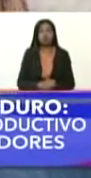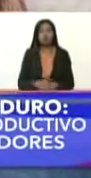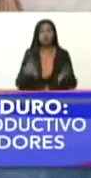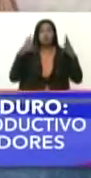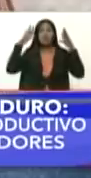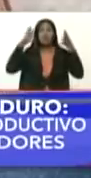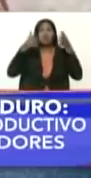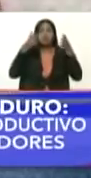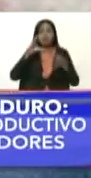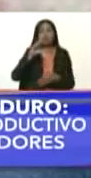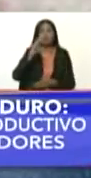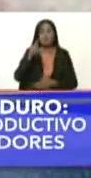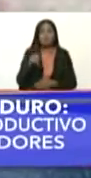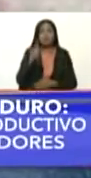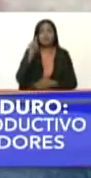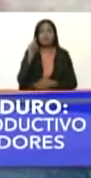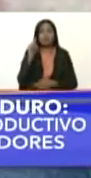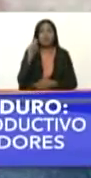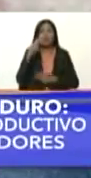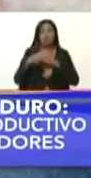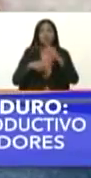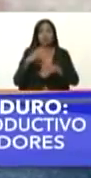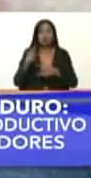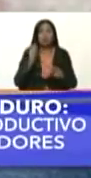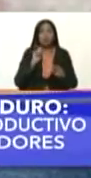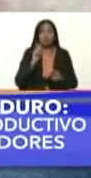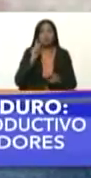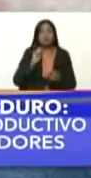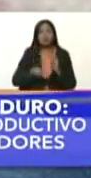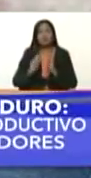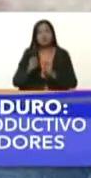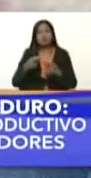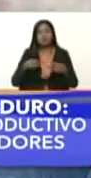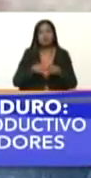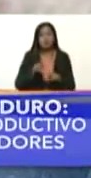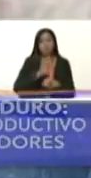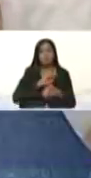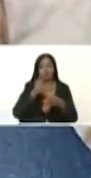Formación de los CPT en el proceso de fiscalización en el desarrollo de sus áreas.